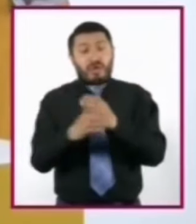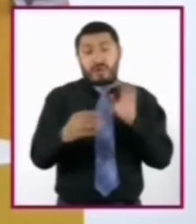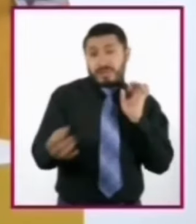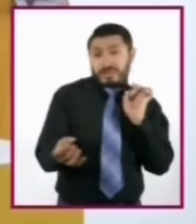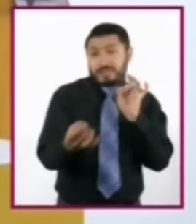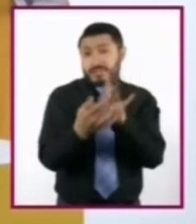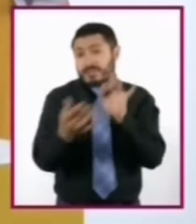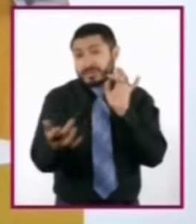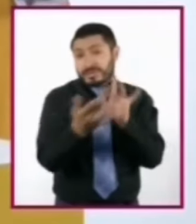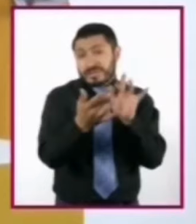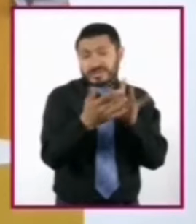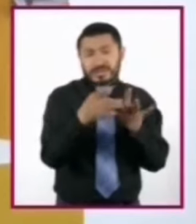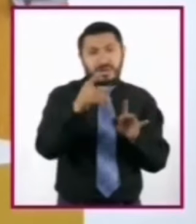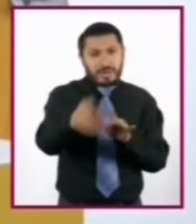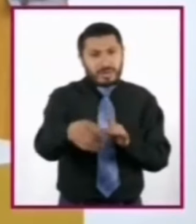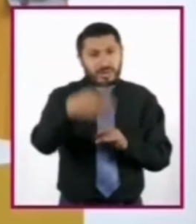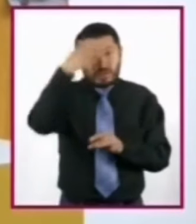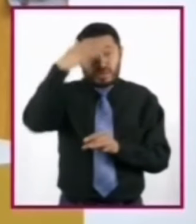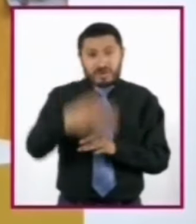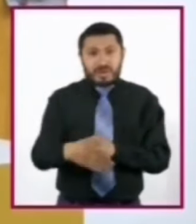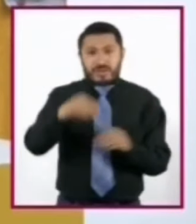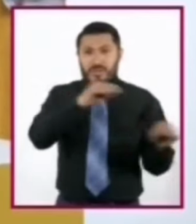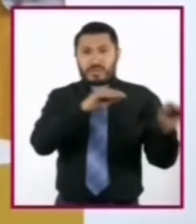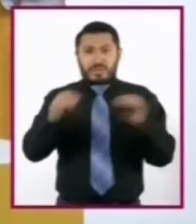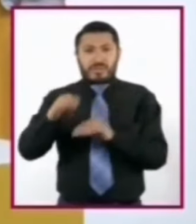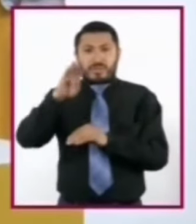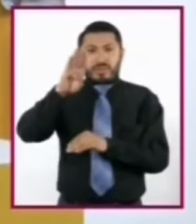¿Has escuchado hablar del movimiento browniano?